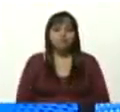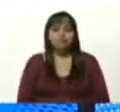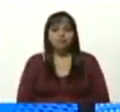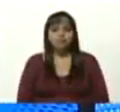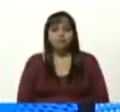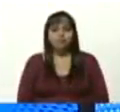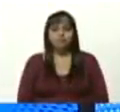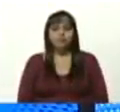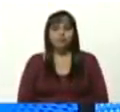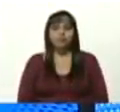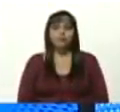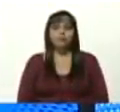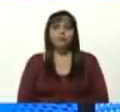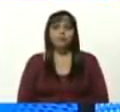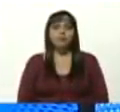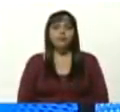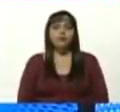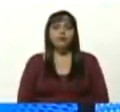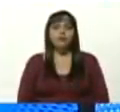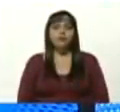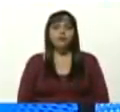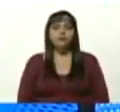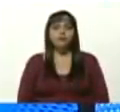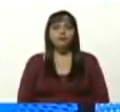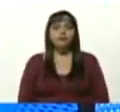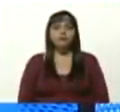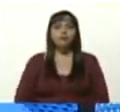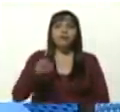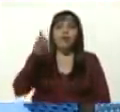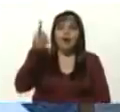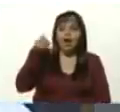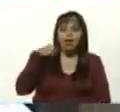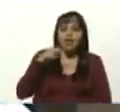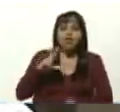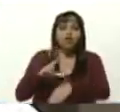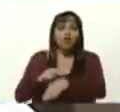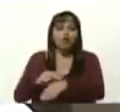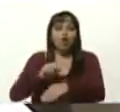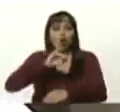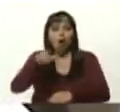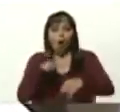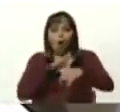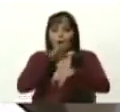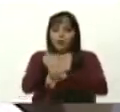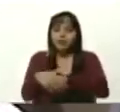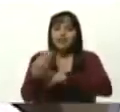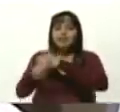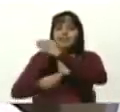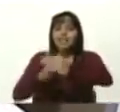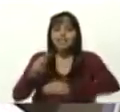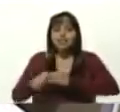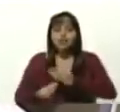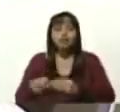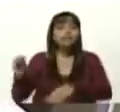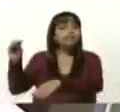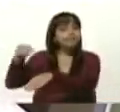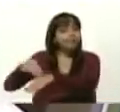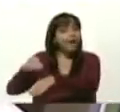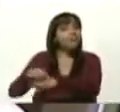Y ayer el doctor Jorge Rodríguez le hizo varias